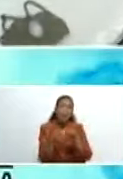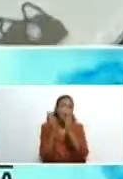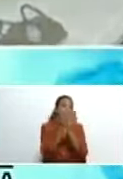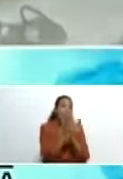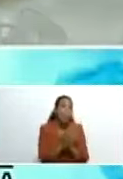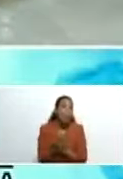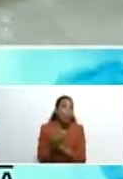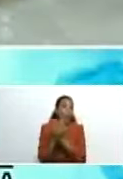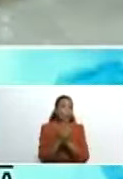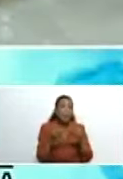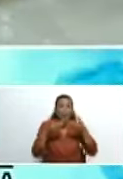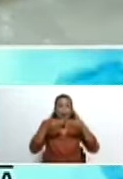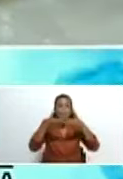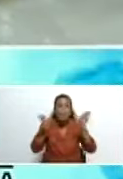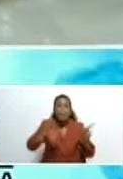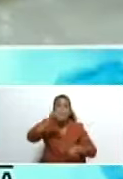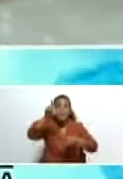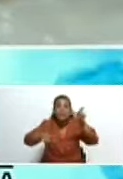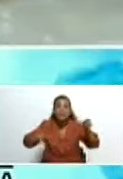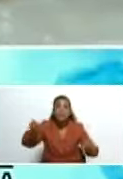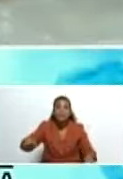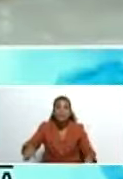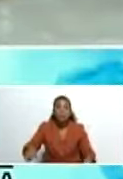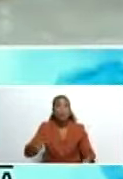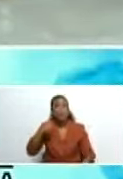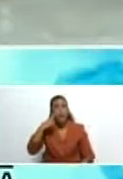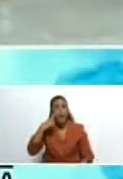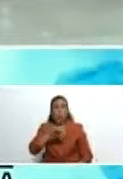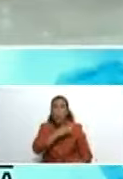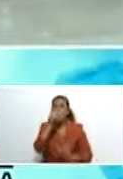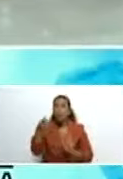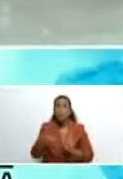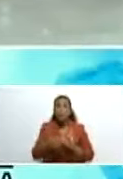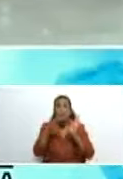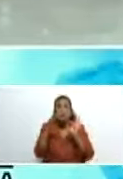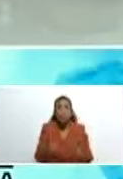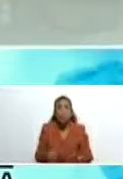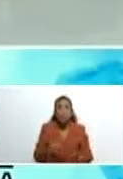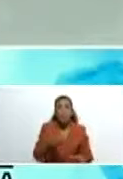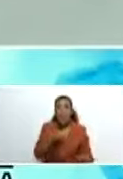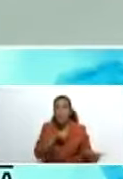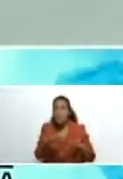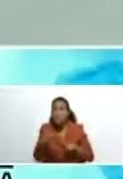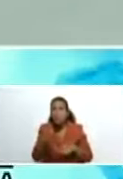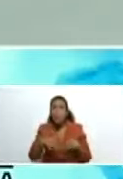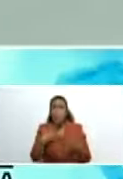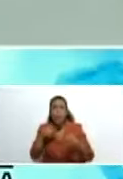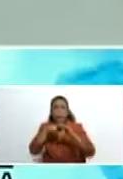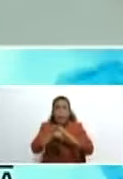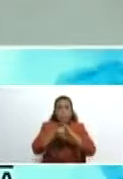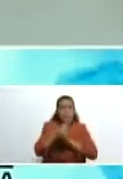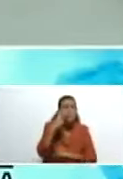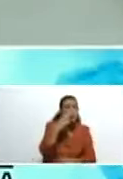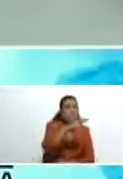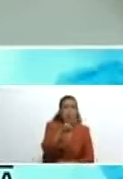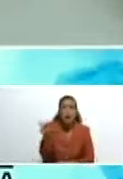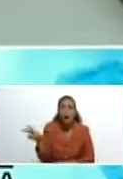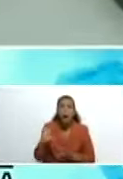ahora abierto al público, el Museo Bolivariano totalmente activado,